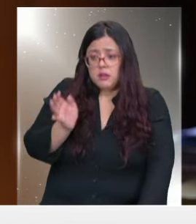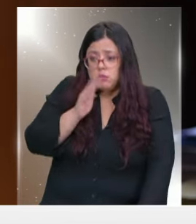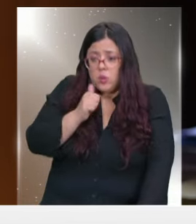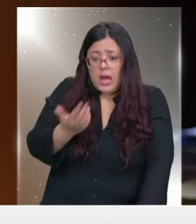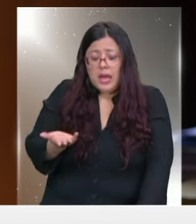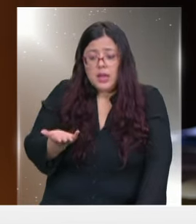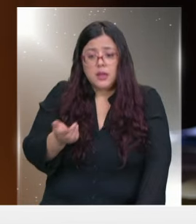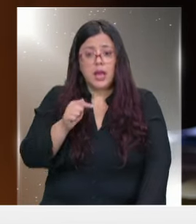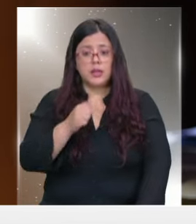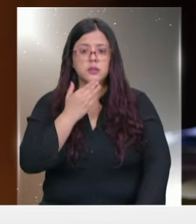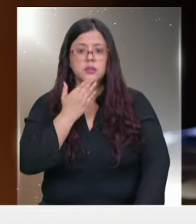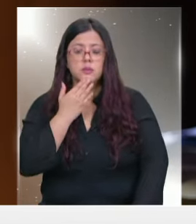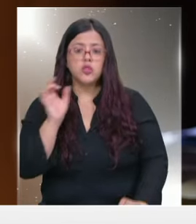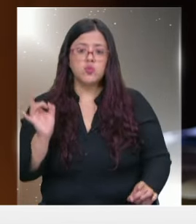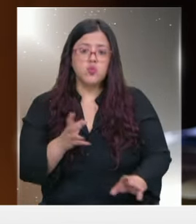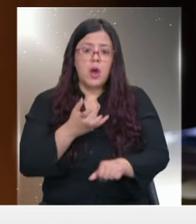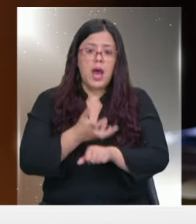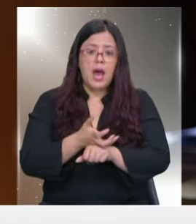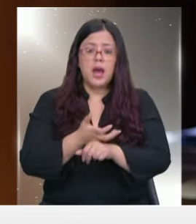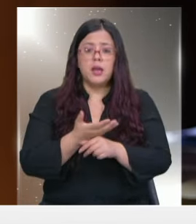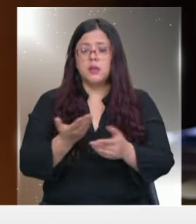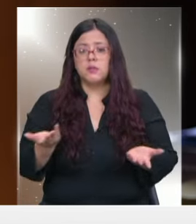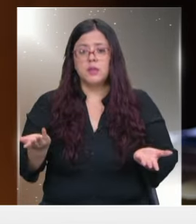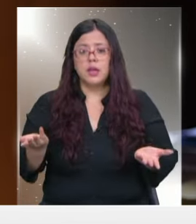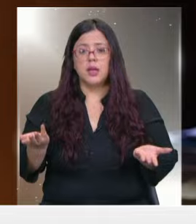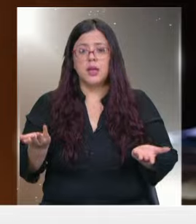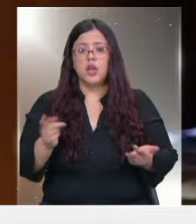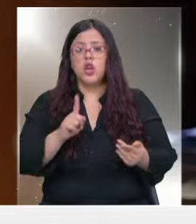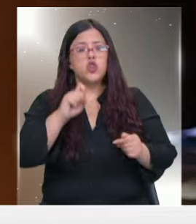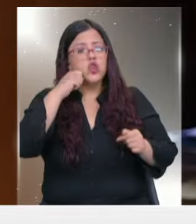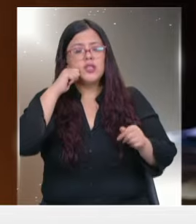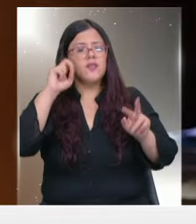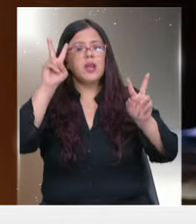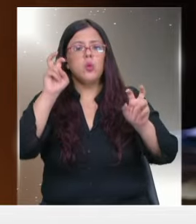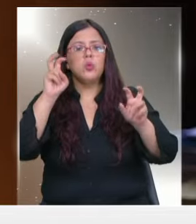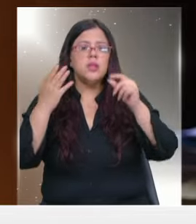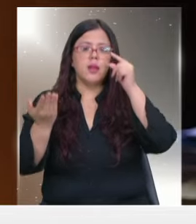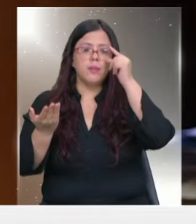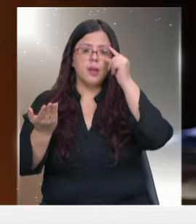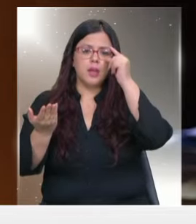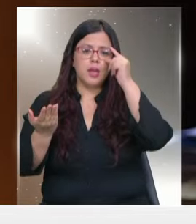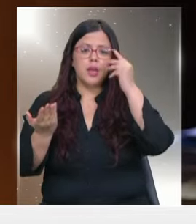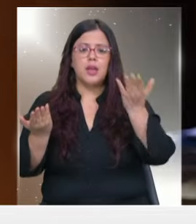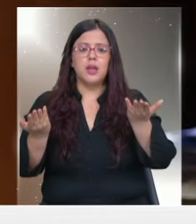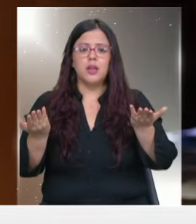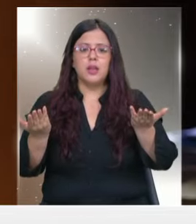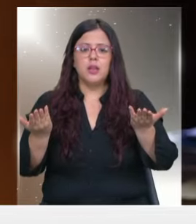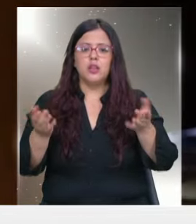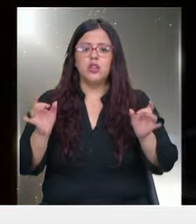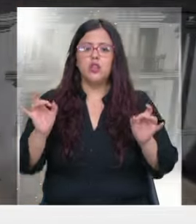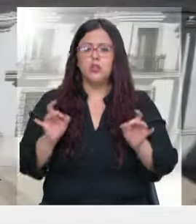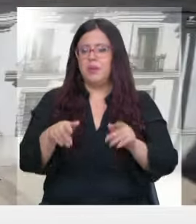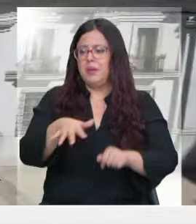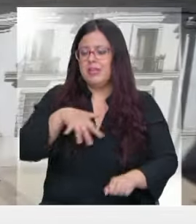cual, incluso si existiera, no es un eximente ni un atenuante para el